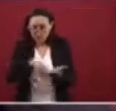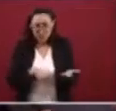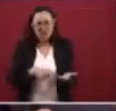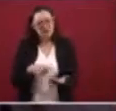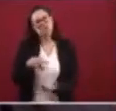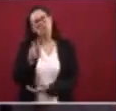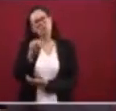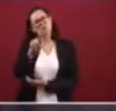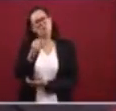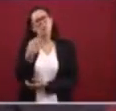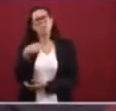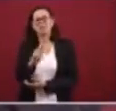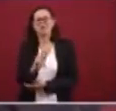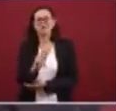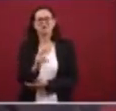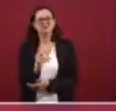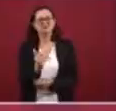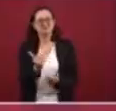bájale,